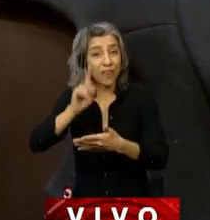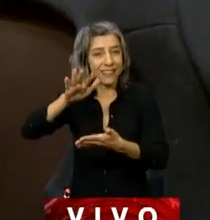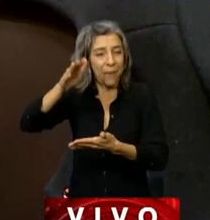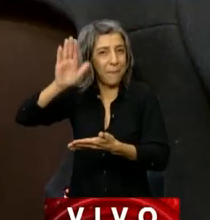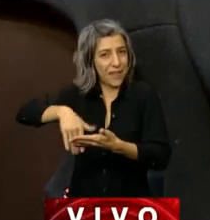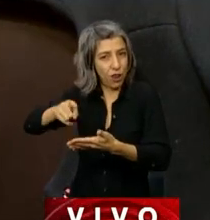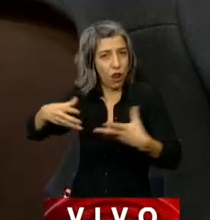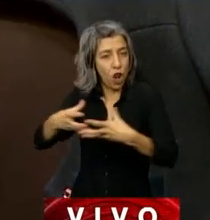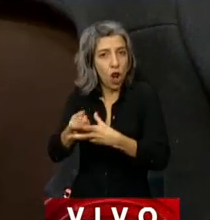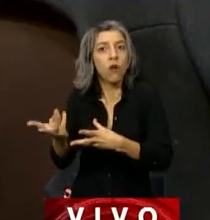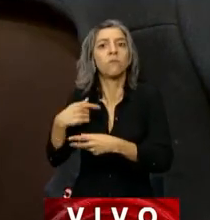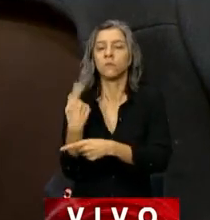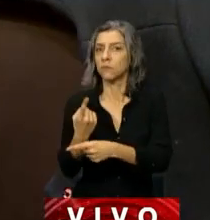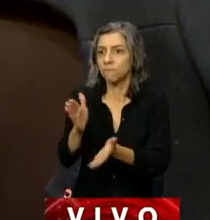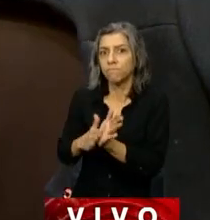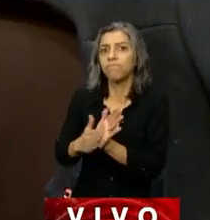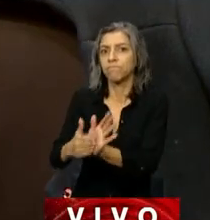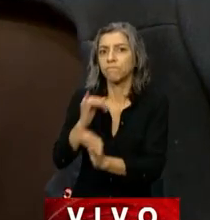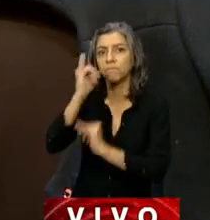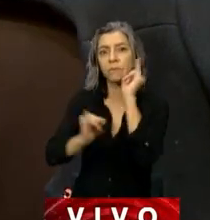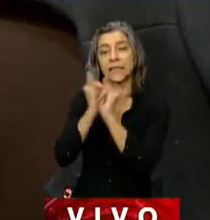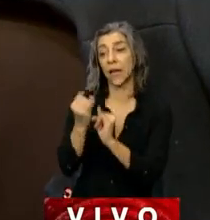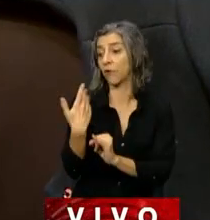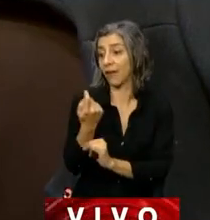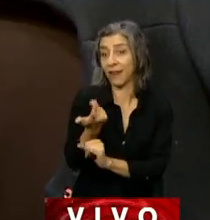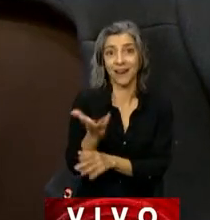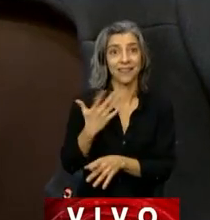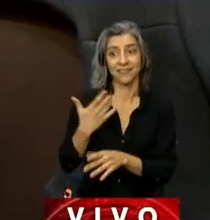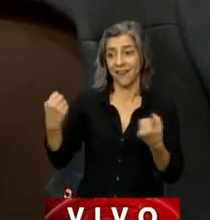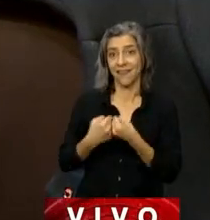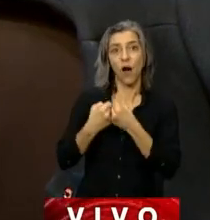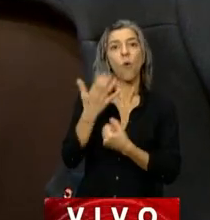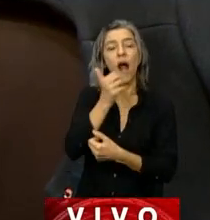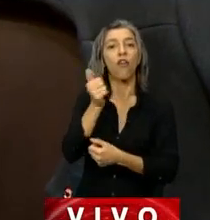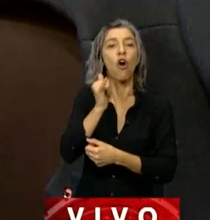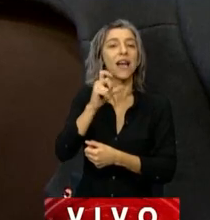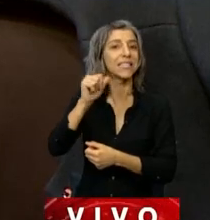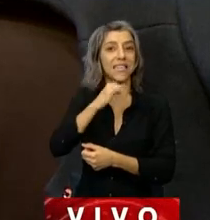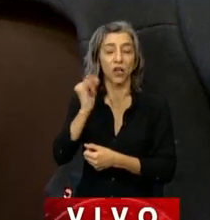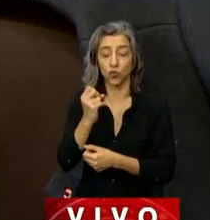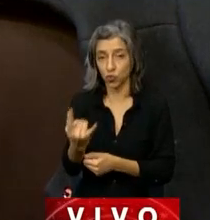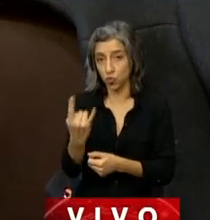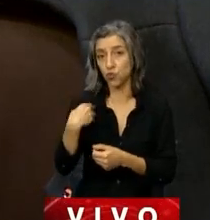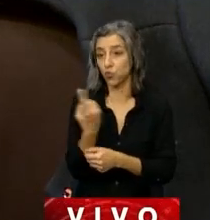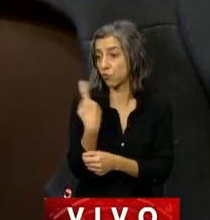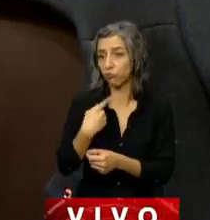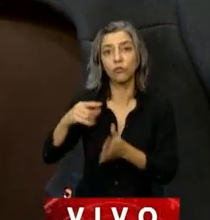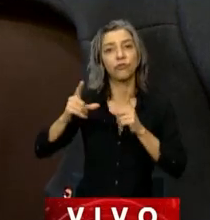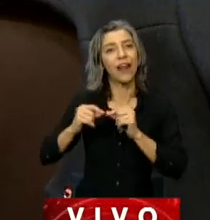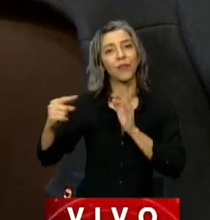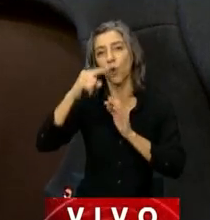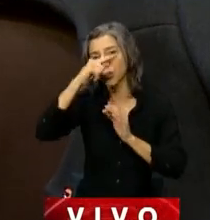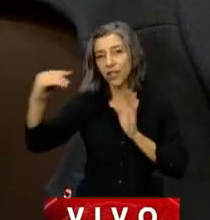estamos incumpliendo el reciente acuerdo suscripto de escazú porque en su artículo en su artículo 7